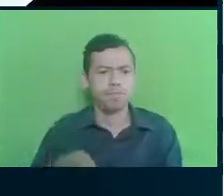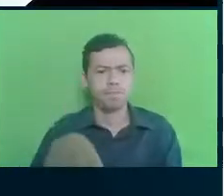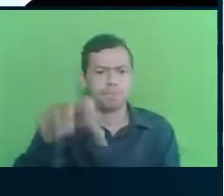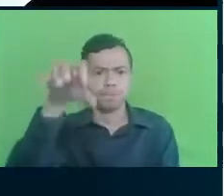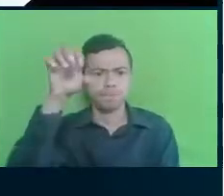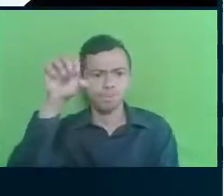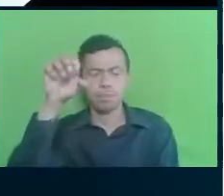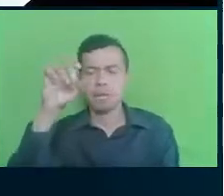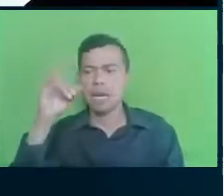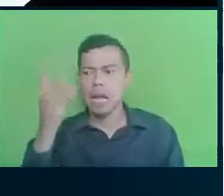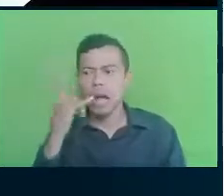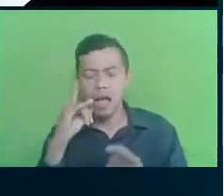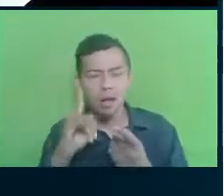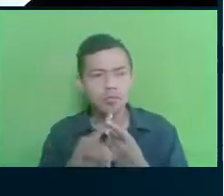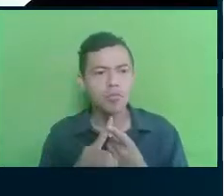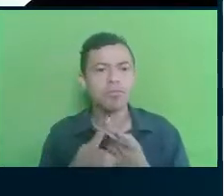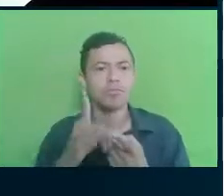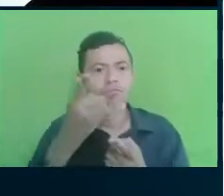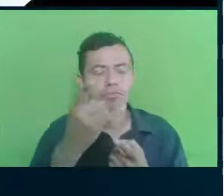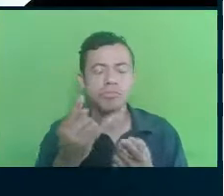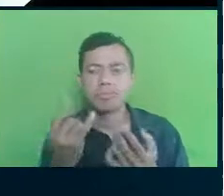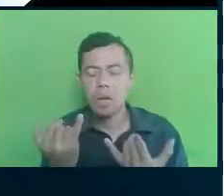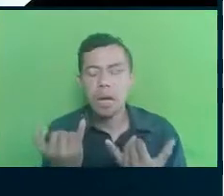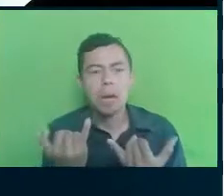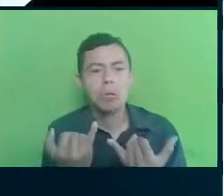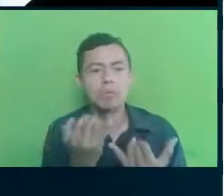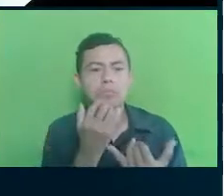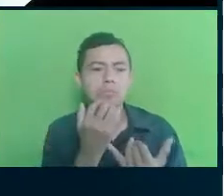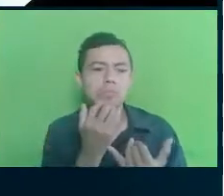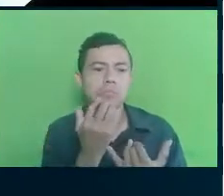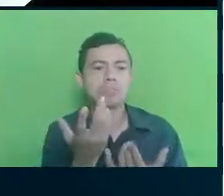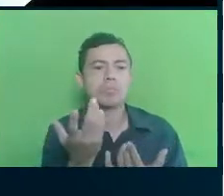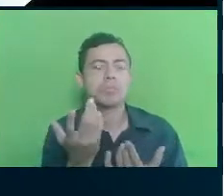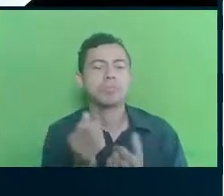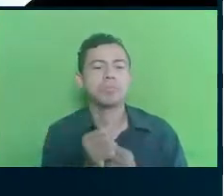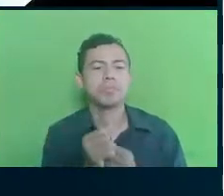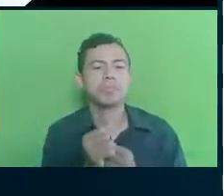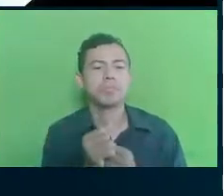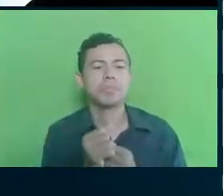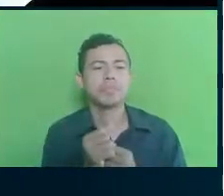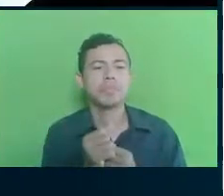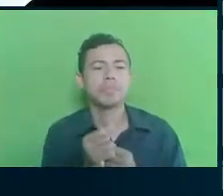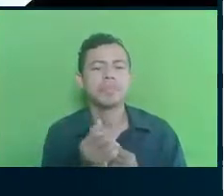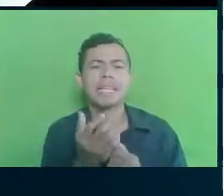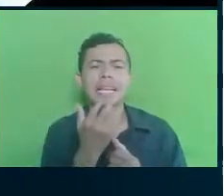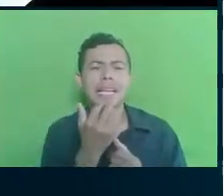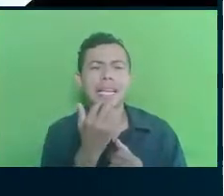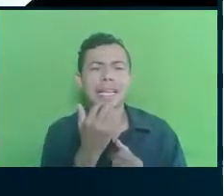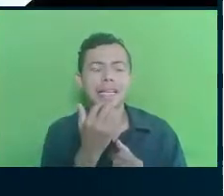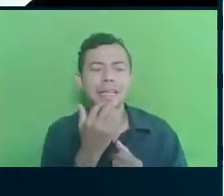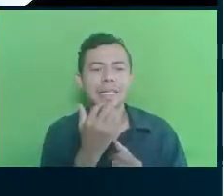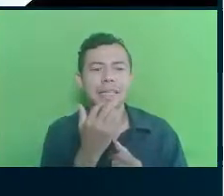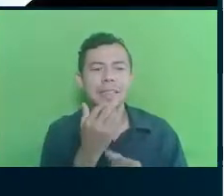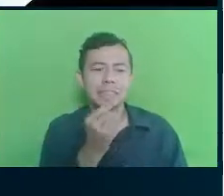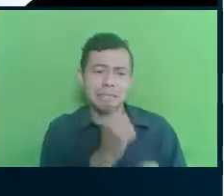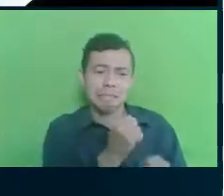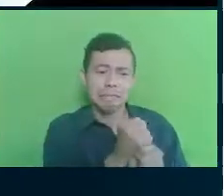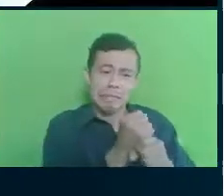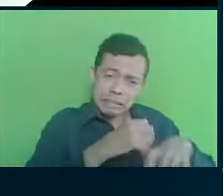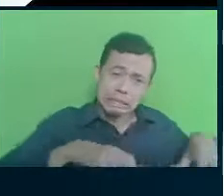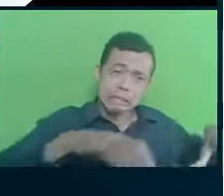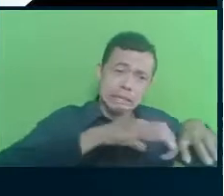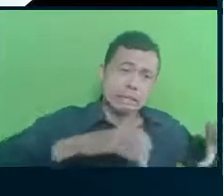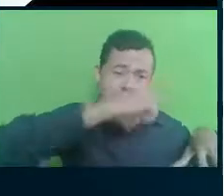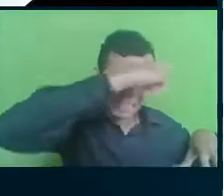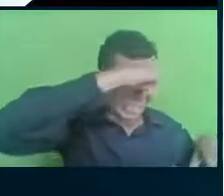del ejercicio, de pronto hoy en día, están dejando a un lado ese trabajo laborioso que el